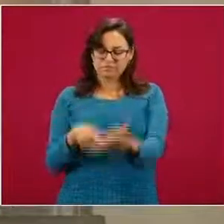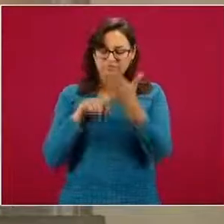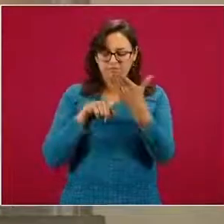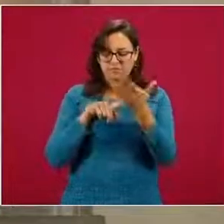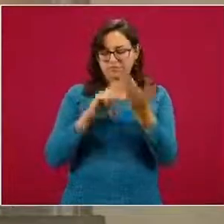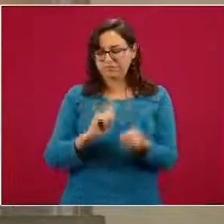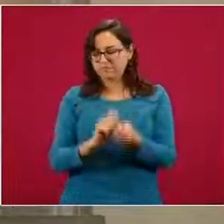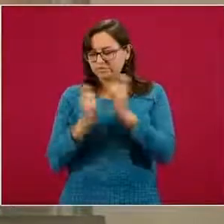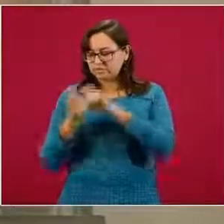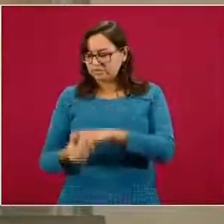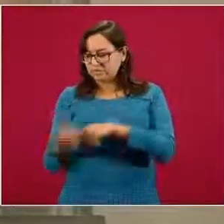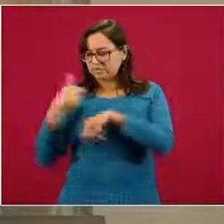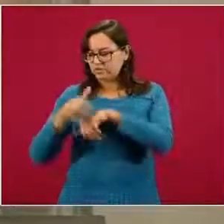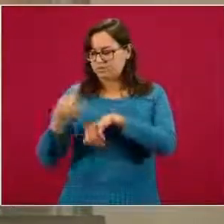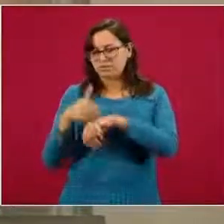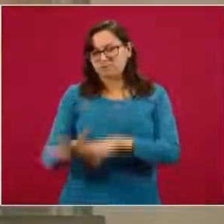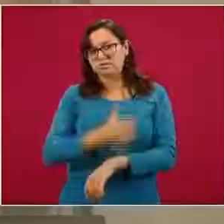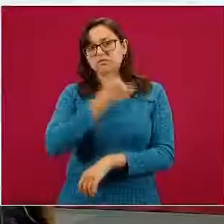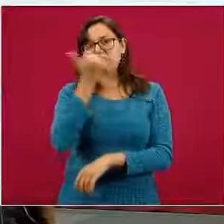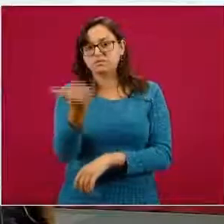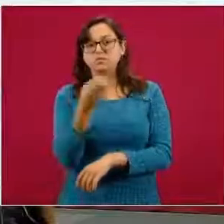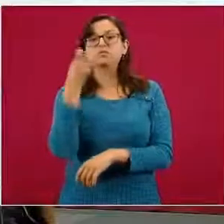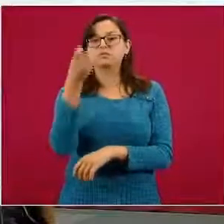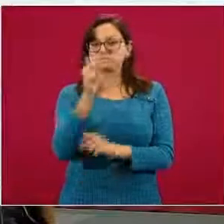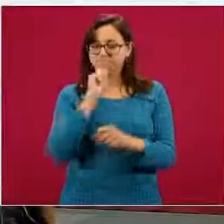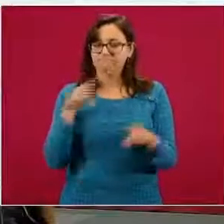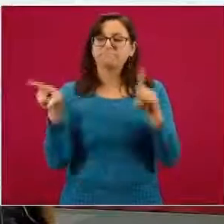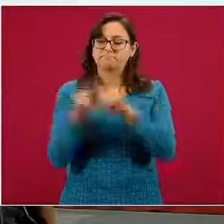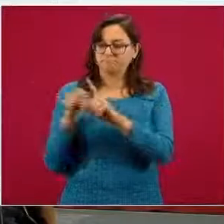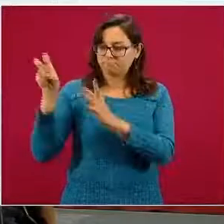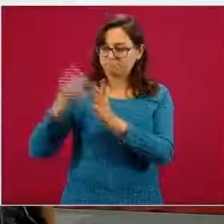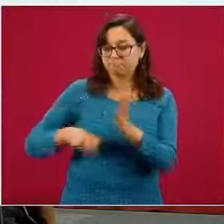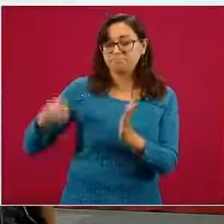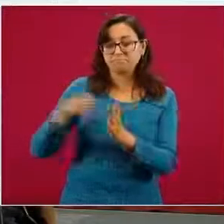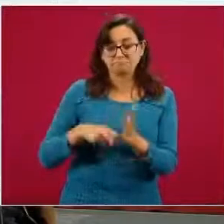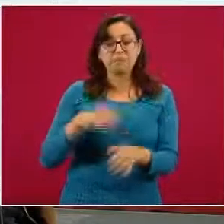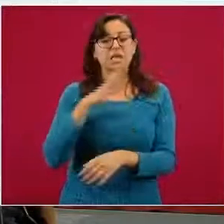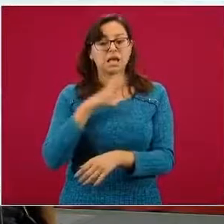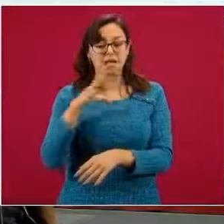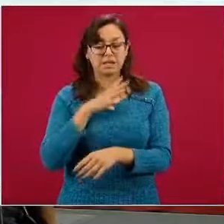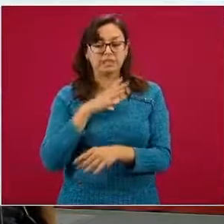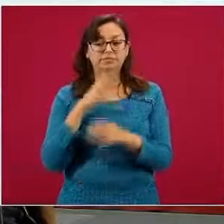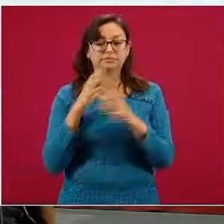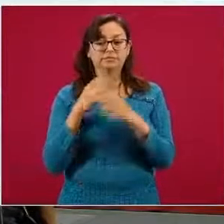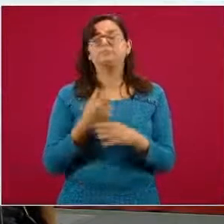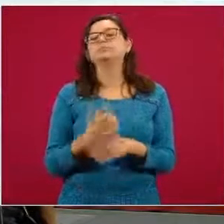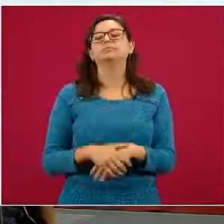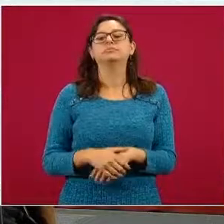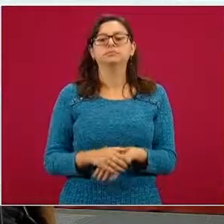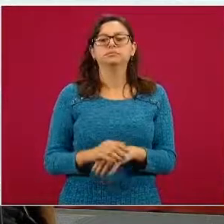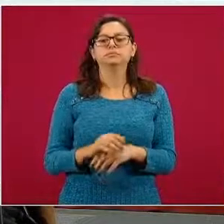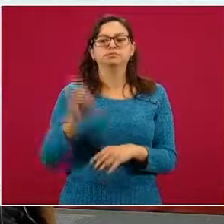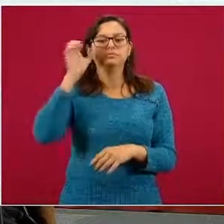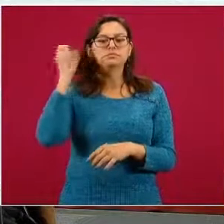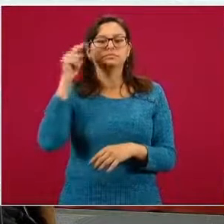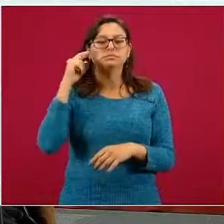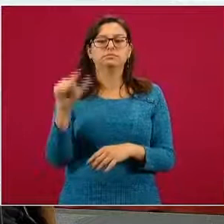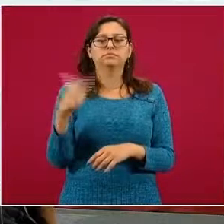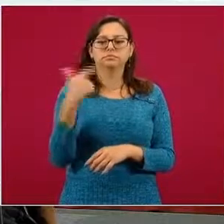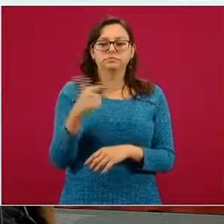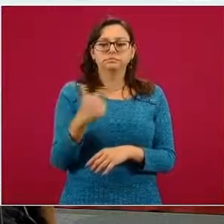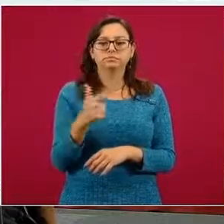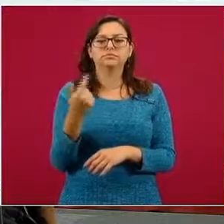pensar que un número representa otro. Entonces también se llevan a cabo correcciones de ese tipo. China lo hizo el 12 de febrero, 20 de